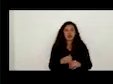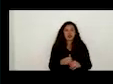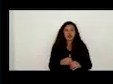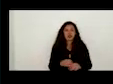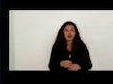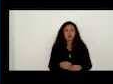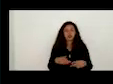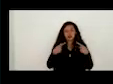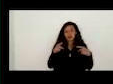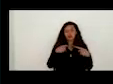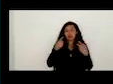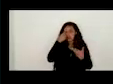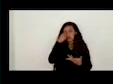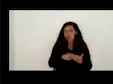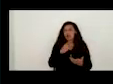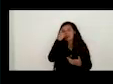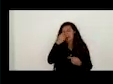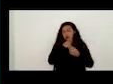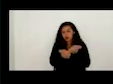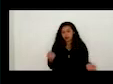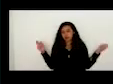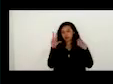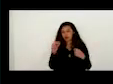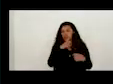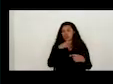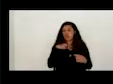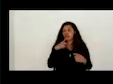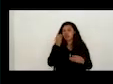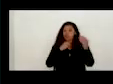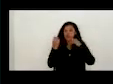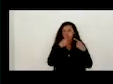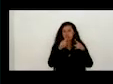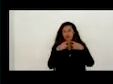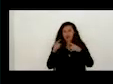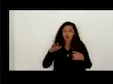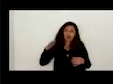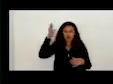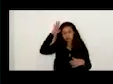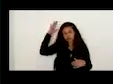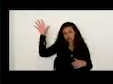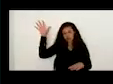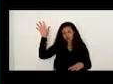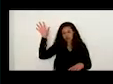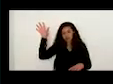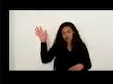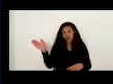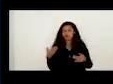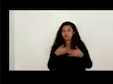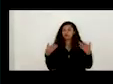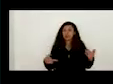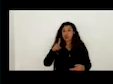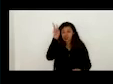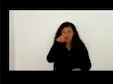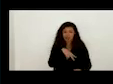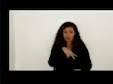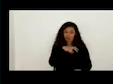es óptimo para los niños y creen que debe ser una alimentación diferente a la de los adultos. Hoy en día sabemos que esto no es cierto. Por ejemplo, si